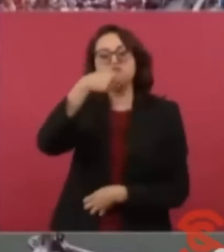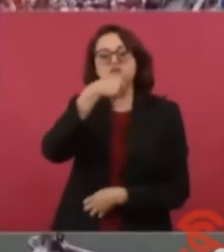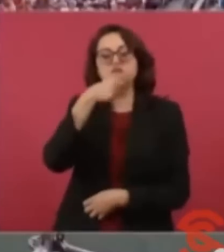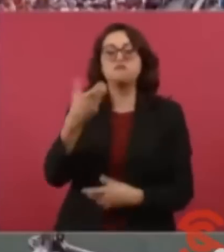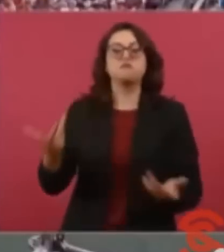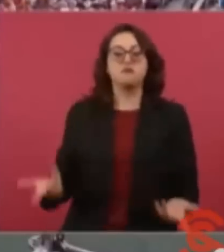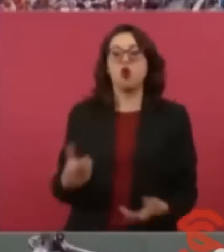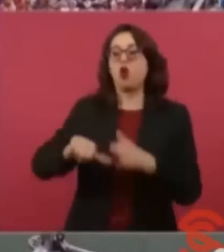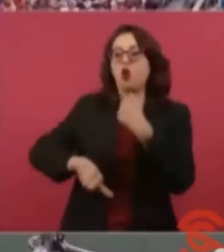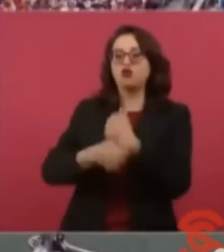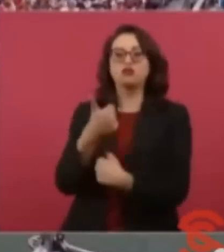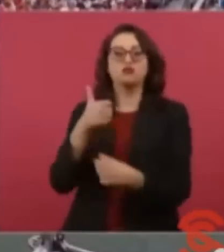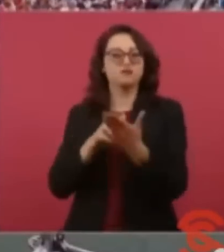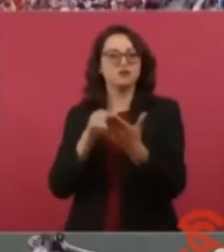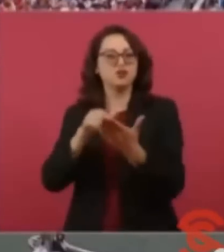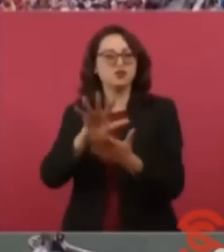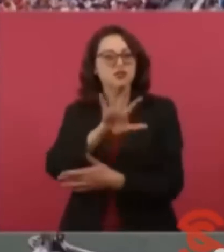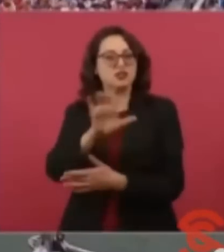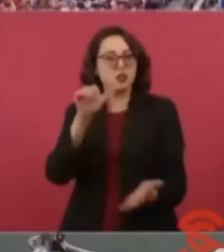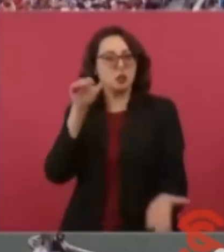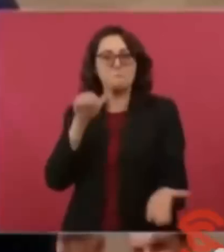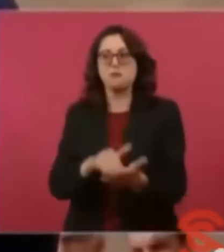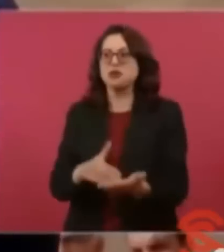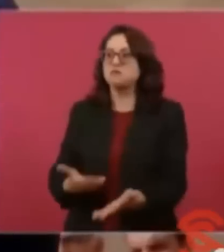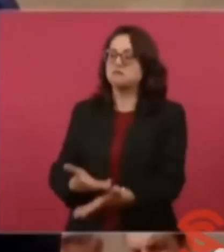Por cierto,